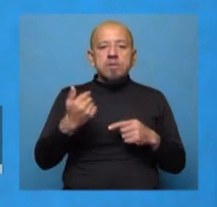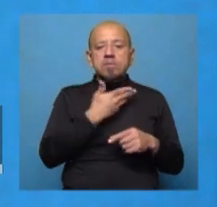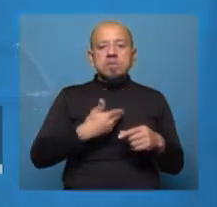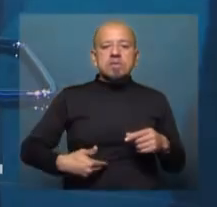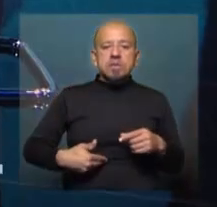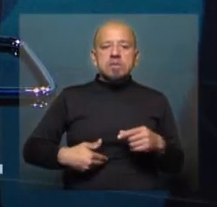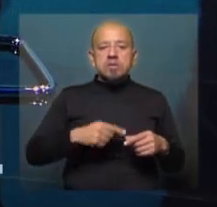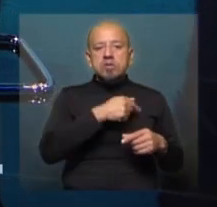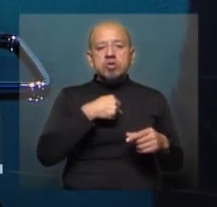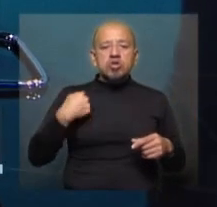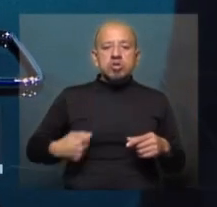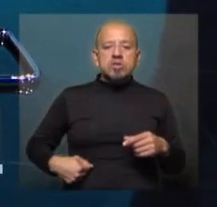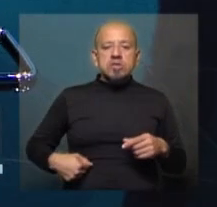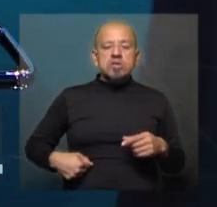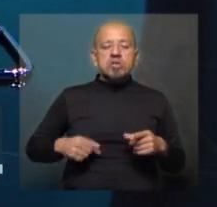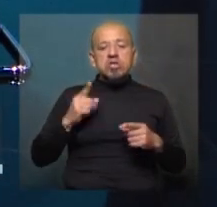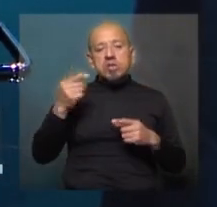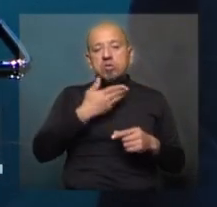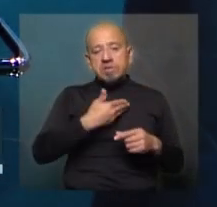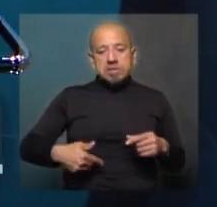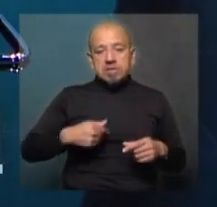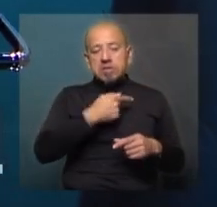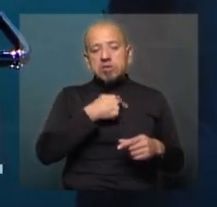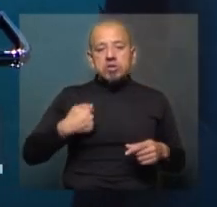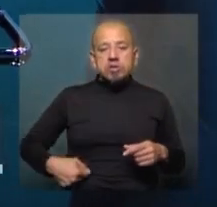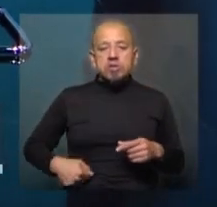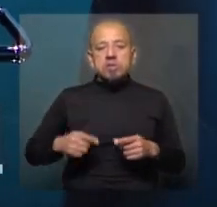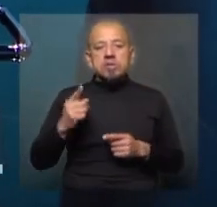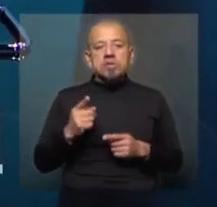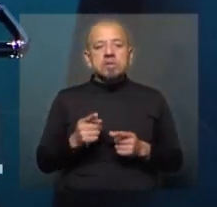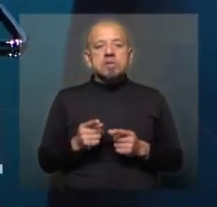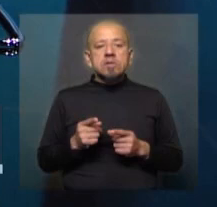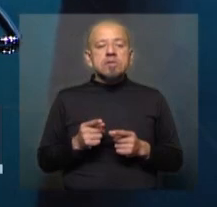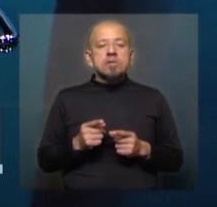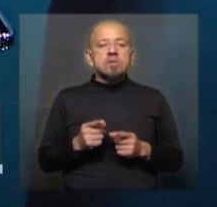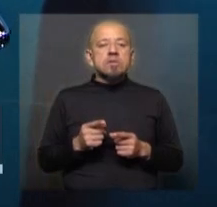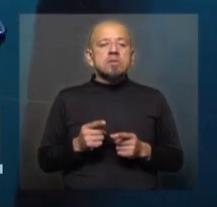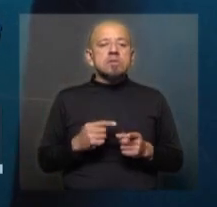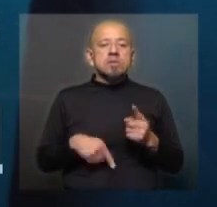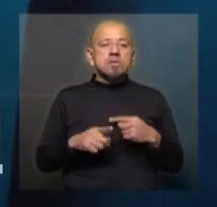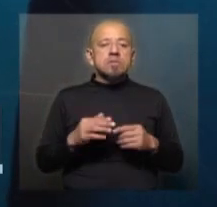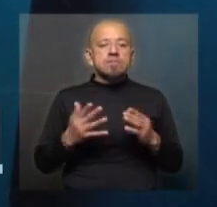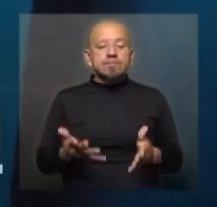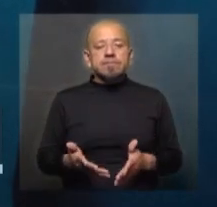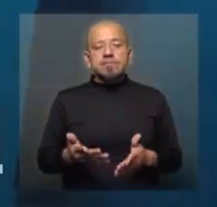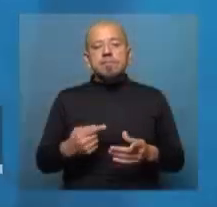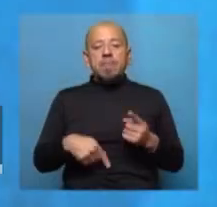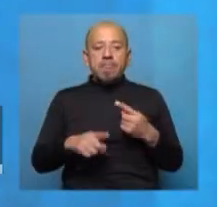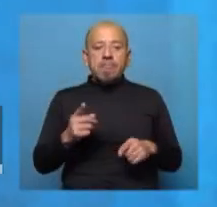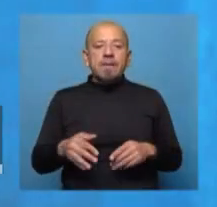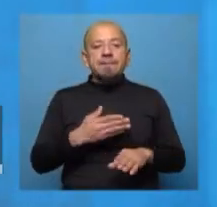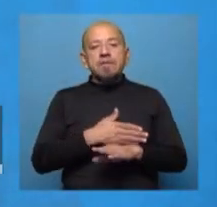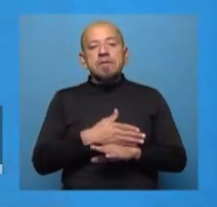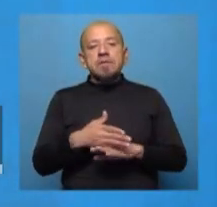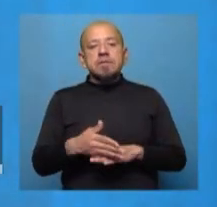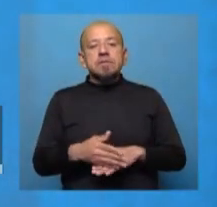temas con el presidente de la república Popular de China y y bueno se empezaron esos acercamientos que luego